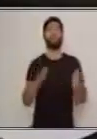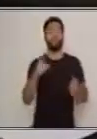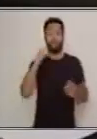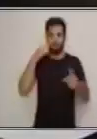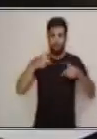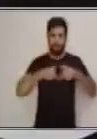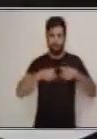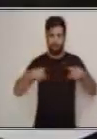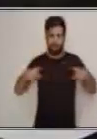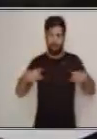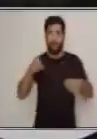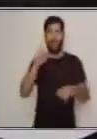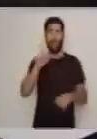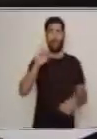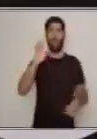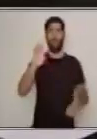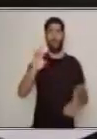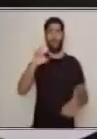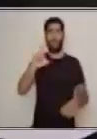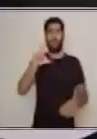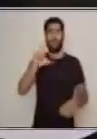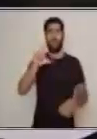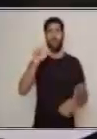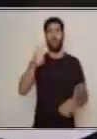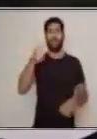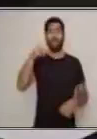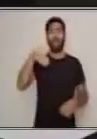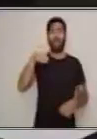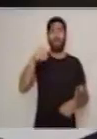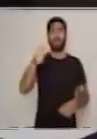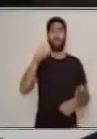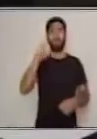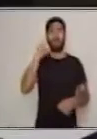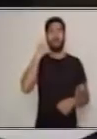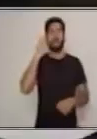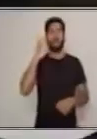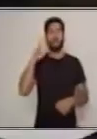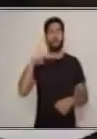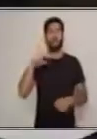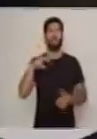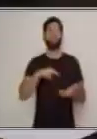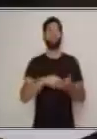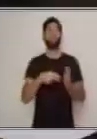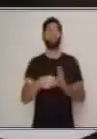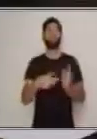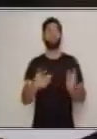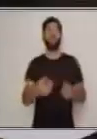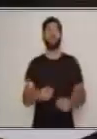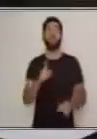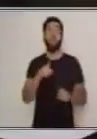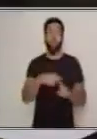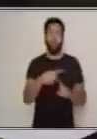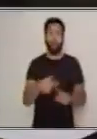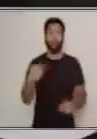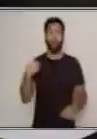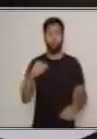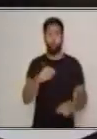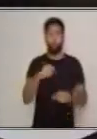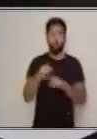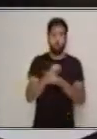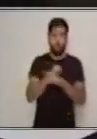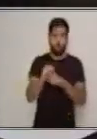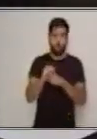declamación. ¿Qué es declamación? Es cuando nosotros practicamos oralmente un